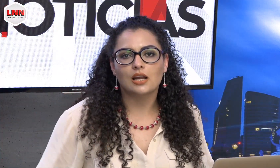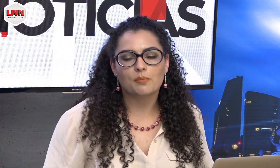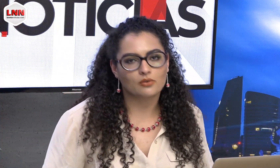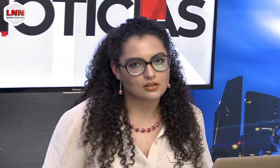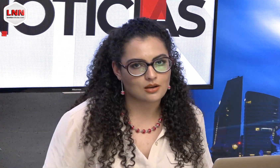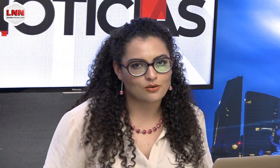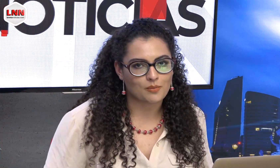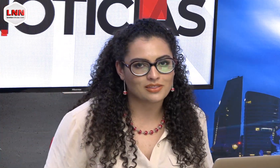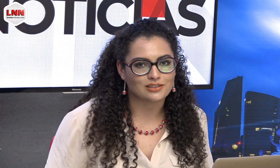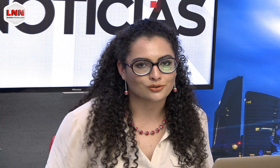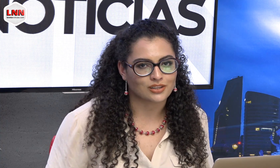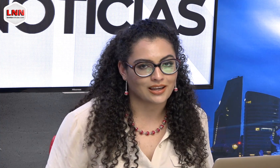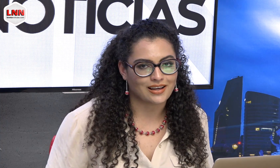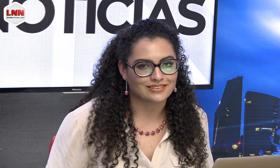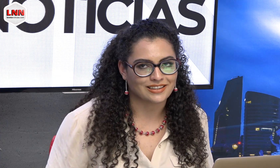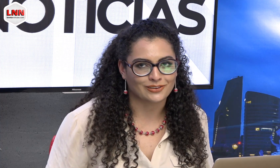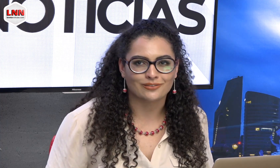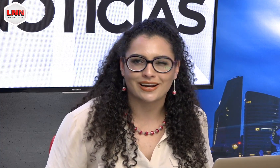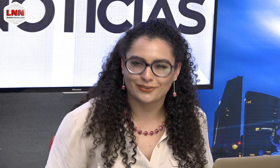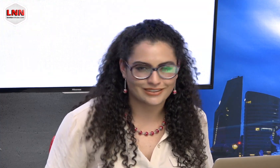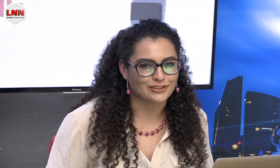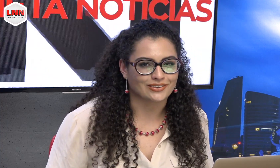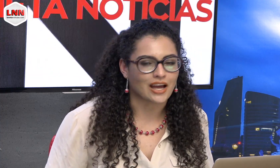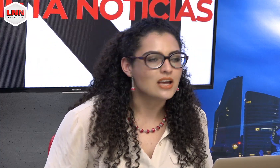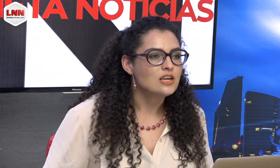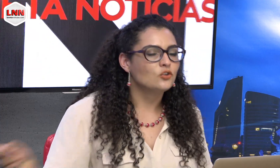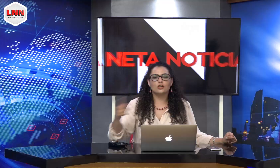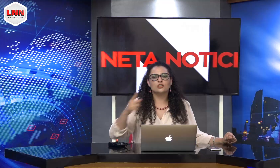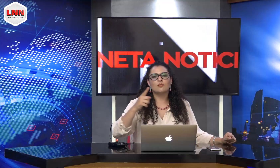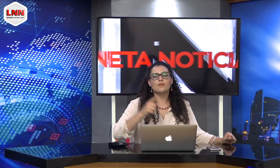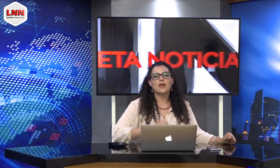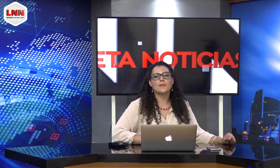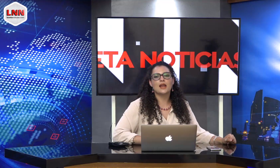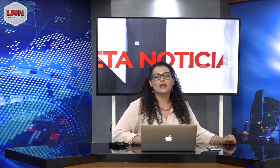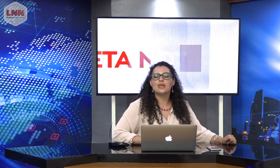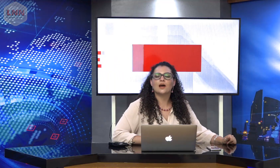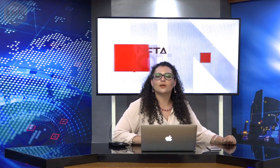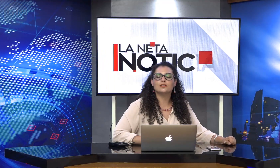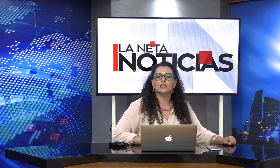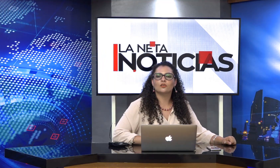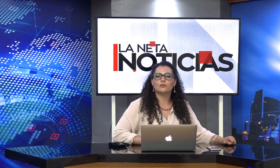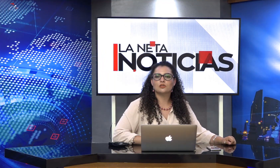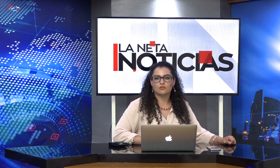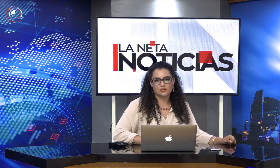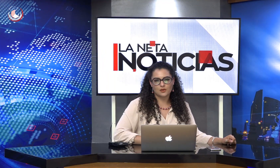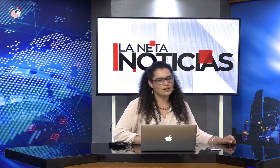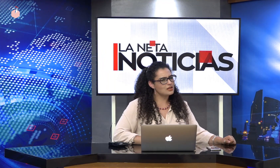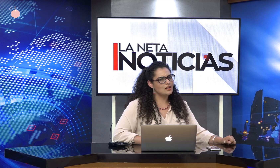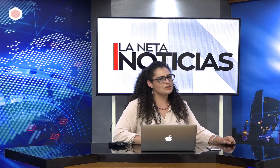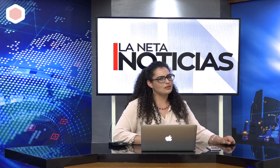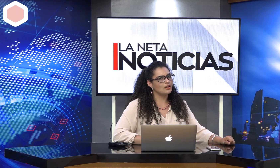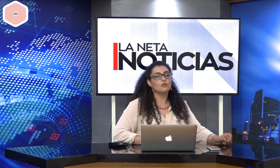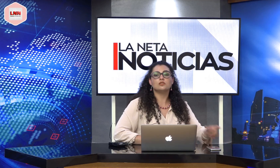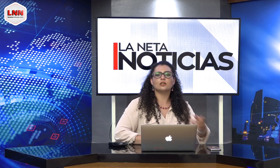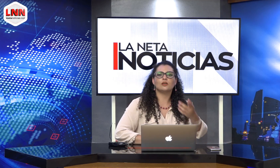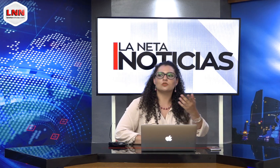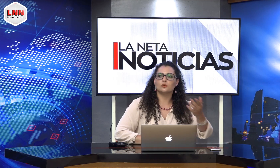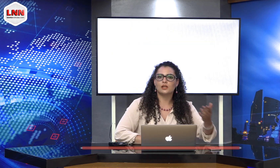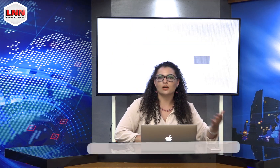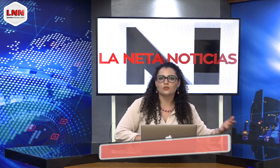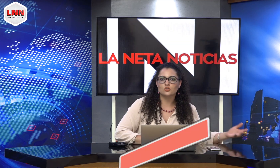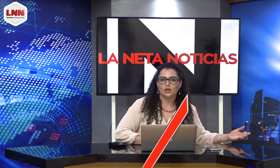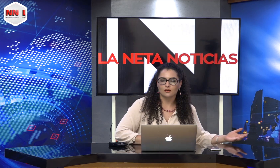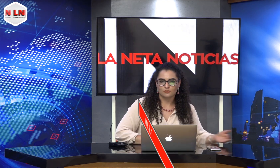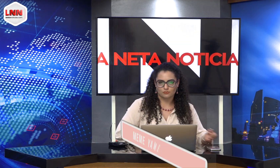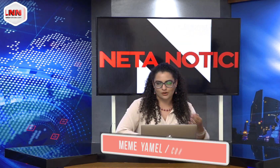dejo de tarea porque seguramente esto seguirá siendo una noticiota. Yo soy Meme Yamel y acuérdense que nos vemos de lunes a viernes a las 7, no es cierto, a las 9